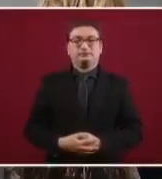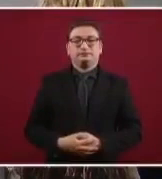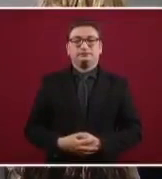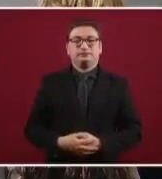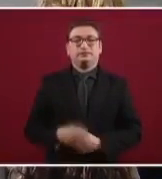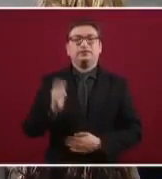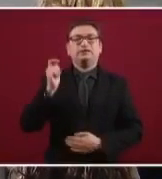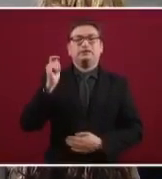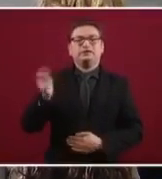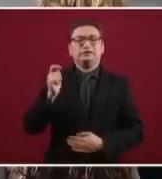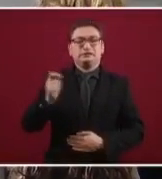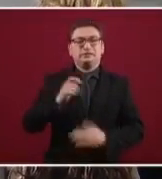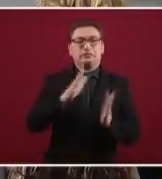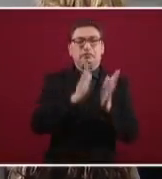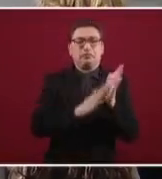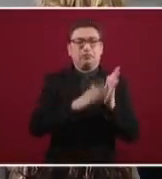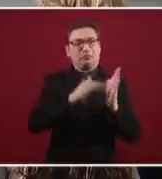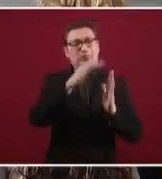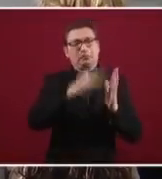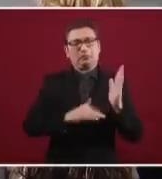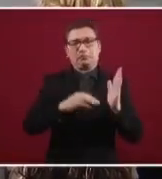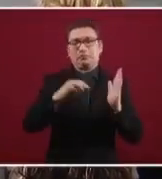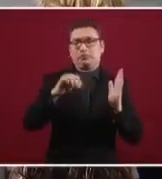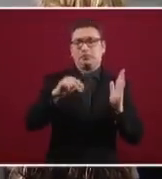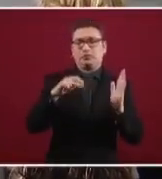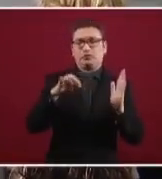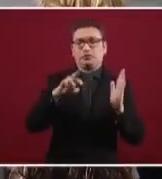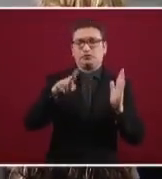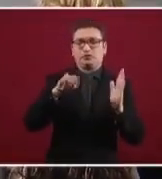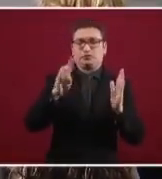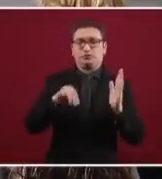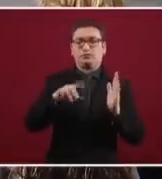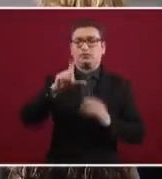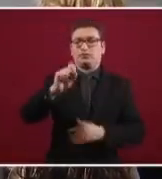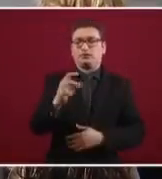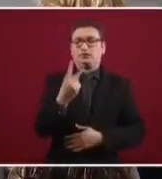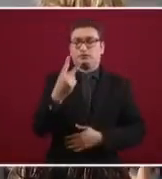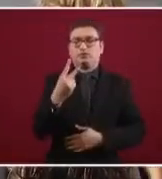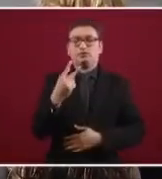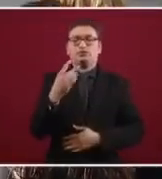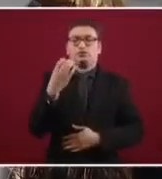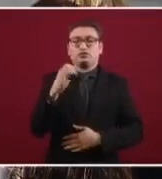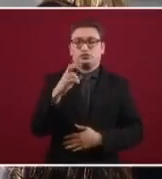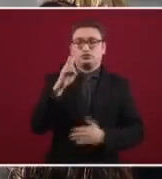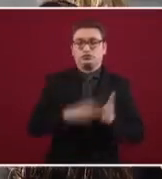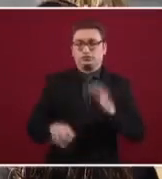esto es un memorándum del 22 de octubre del 19.